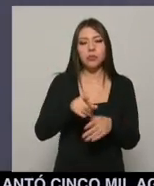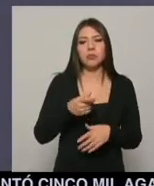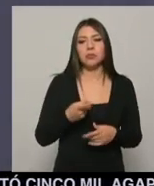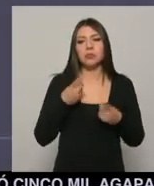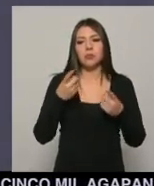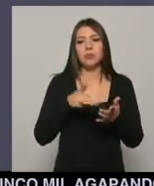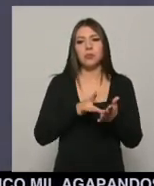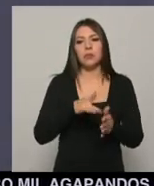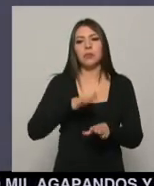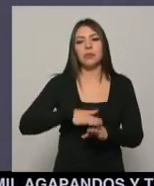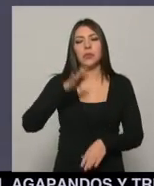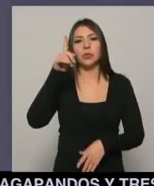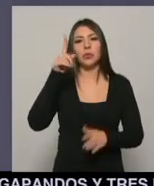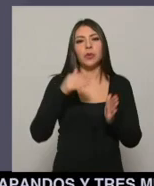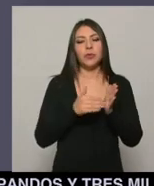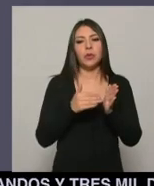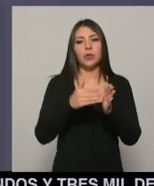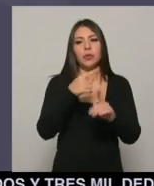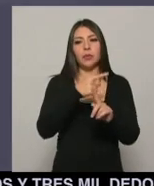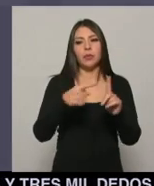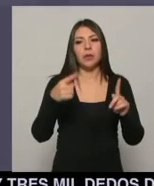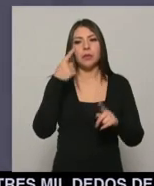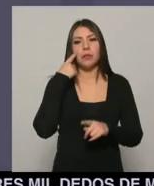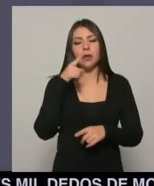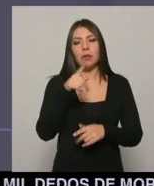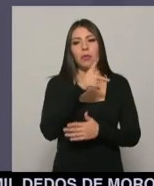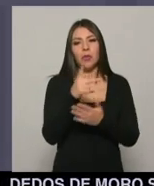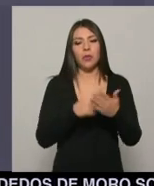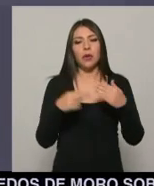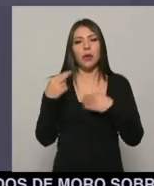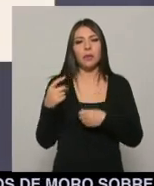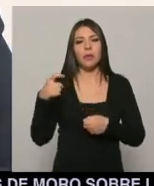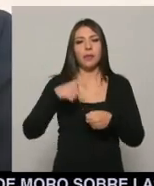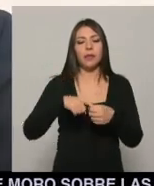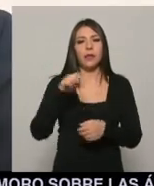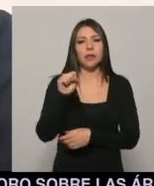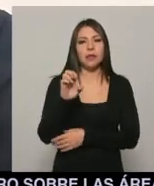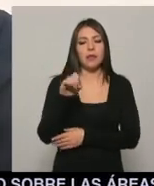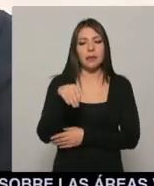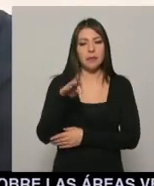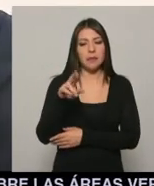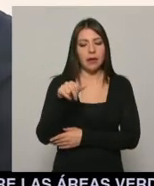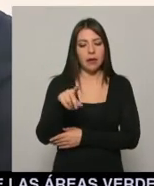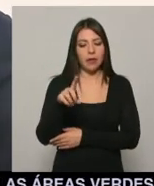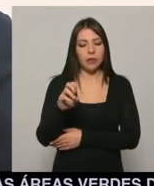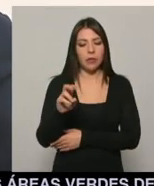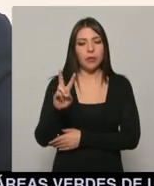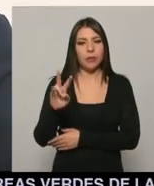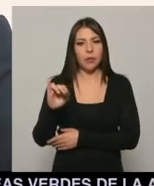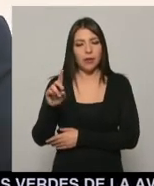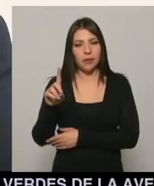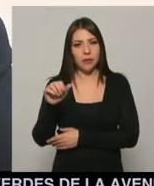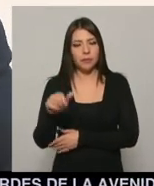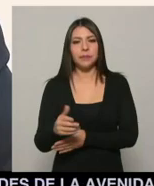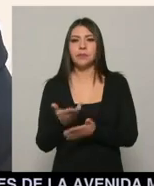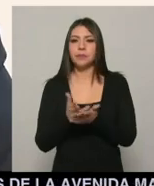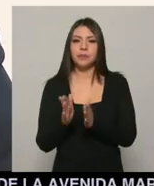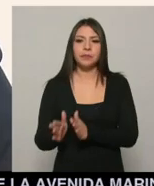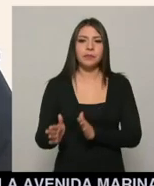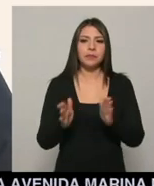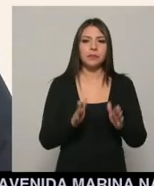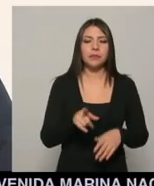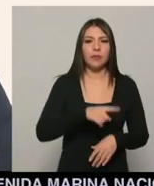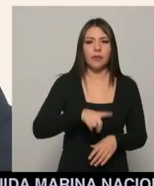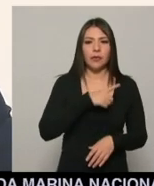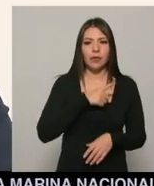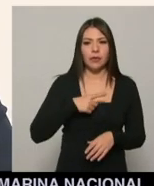de campesinos que están en el programa Sembrando Vida. Ahora bien, y por otro lado, yo quisiera decir que hay que basarnos en